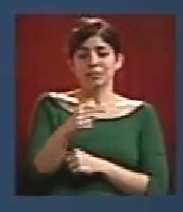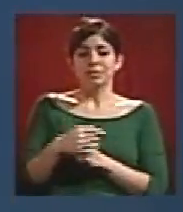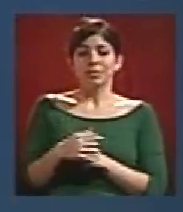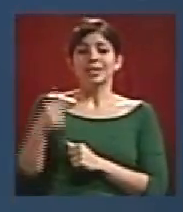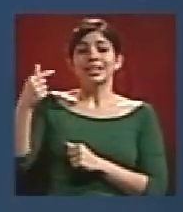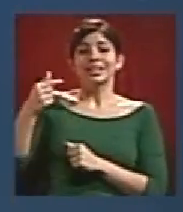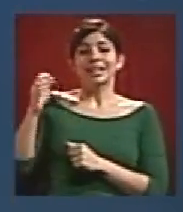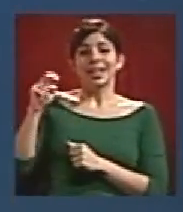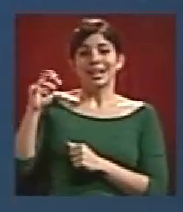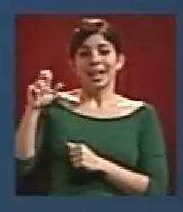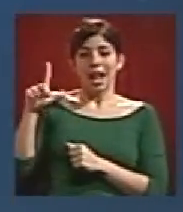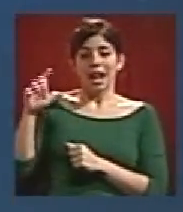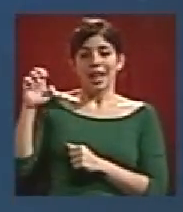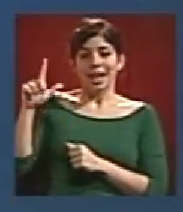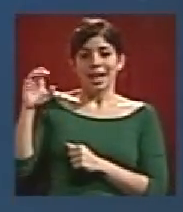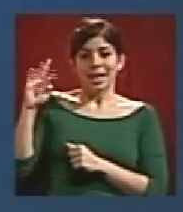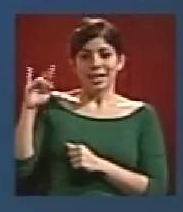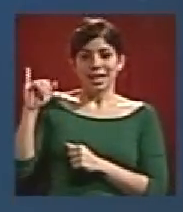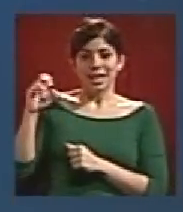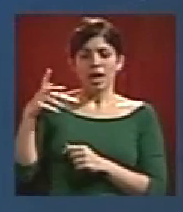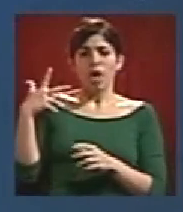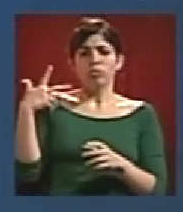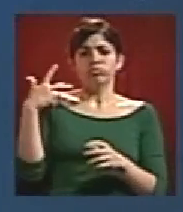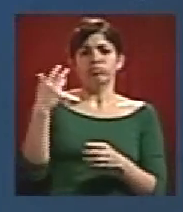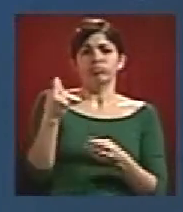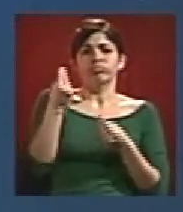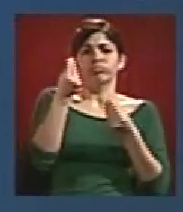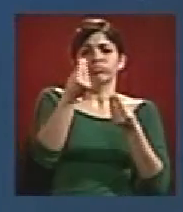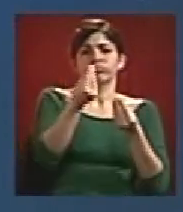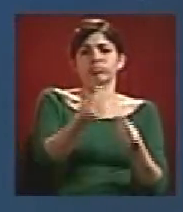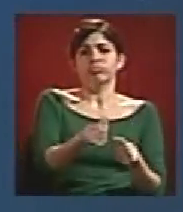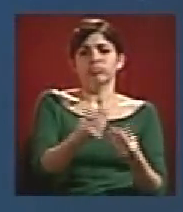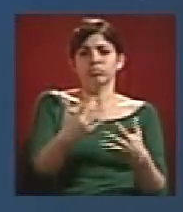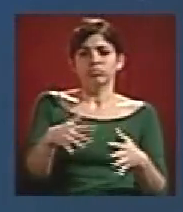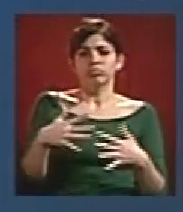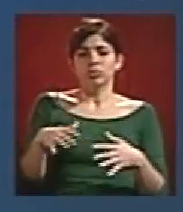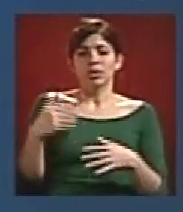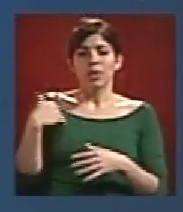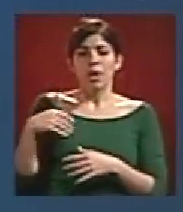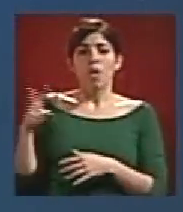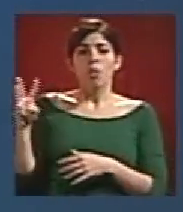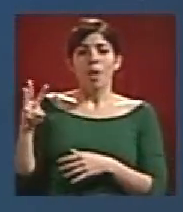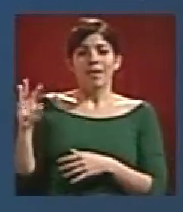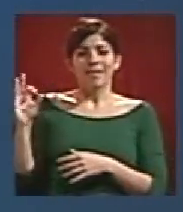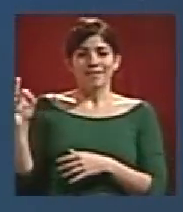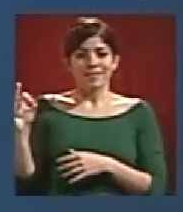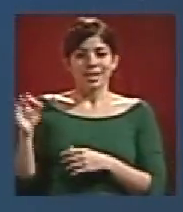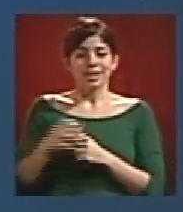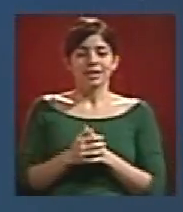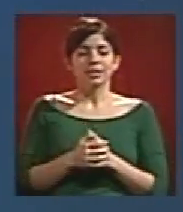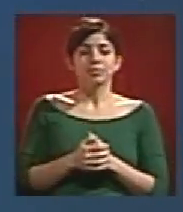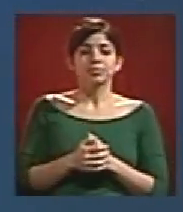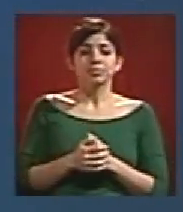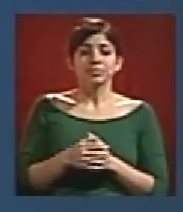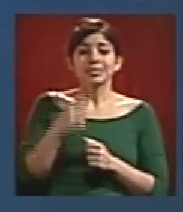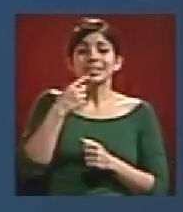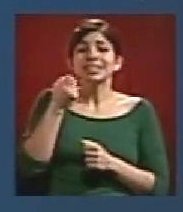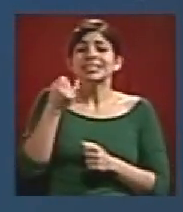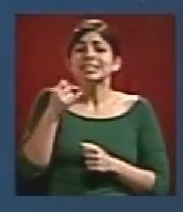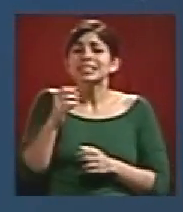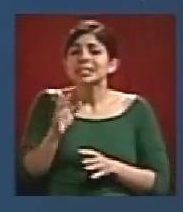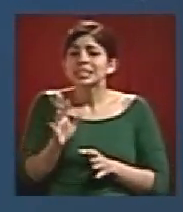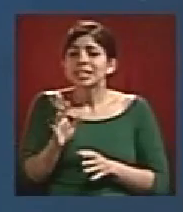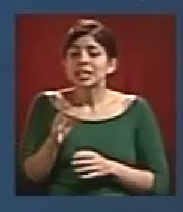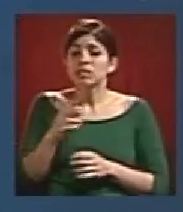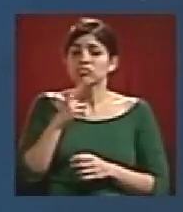General Electric, por ejemplo, acaba de recibir una inyección muy fuerte de este señor Warren Buffett, y ahí es donde uno se pregunta, bueno, si realmente